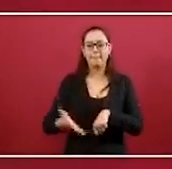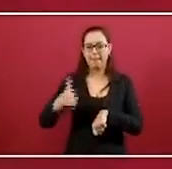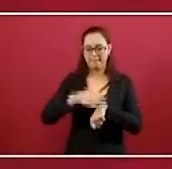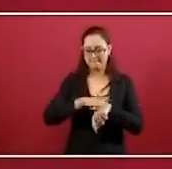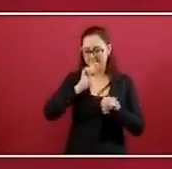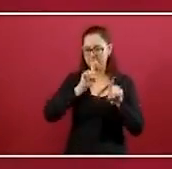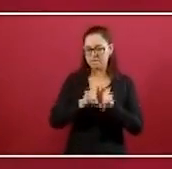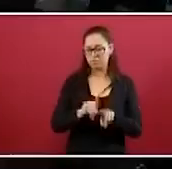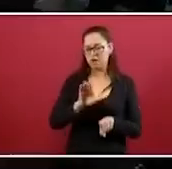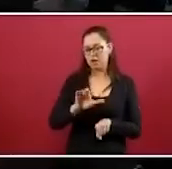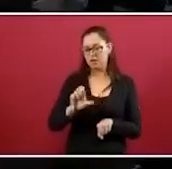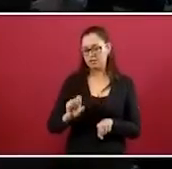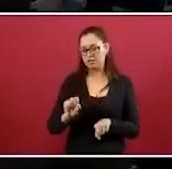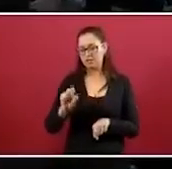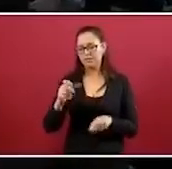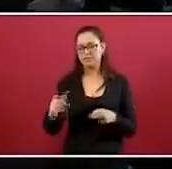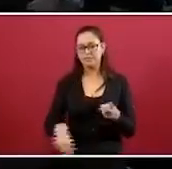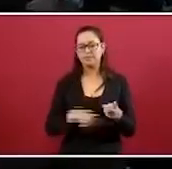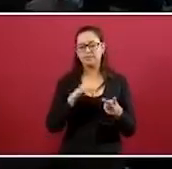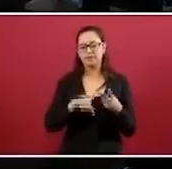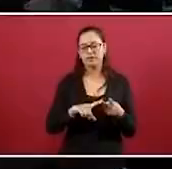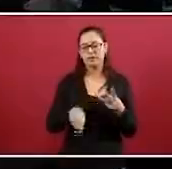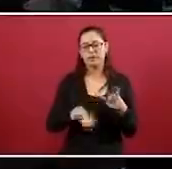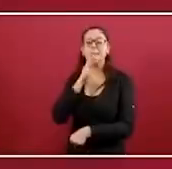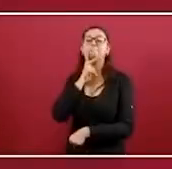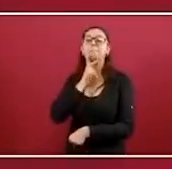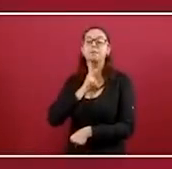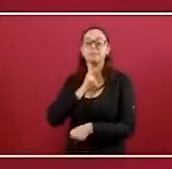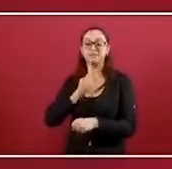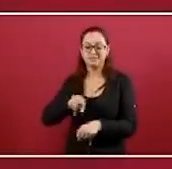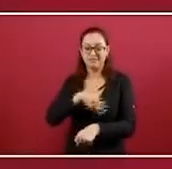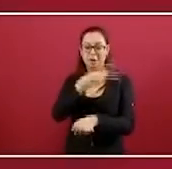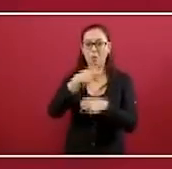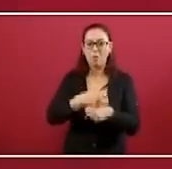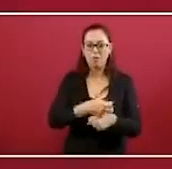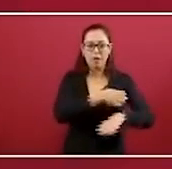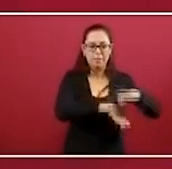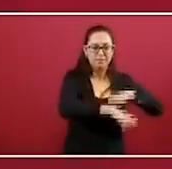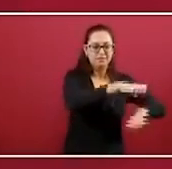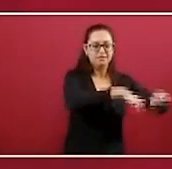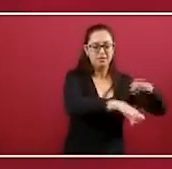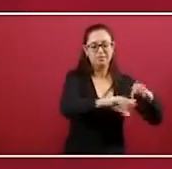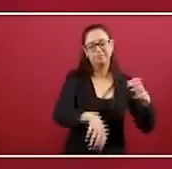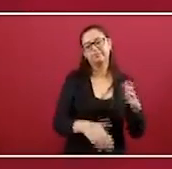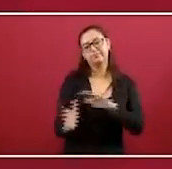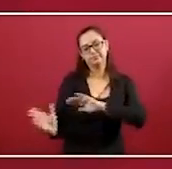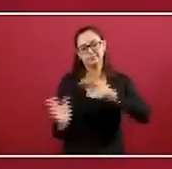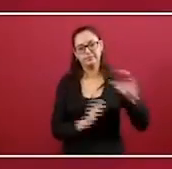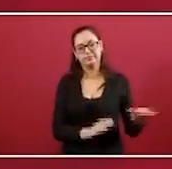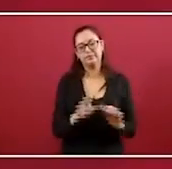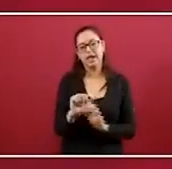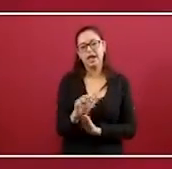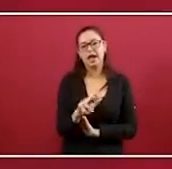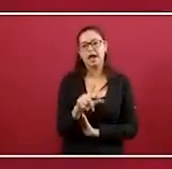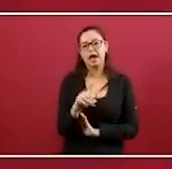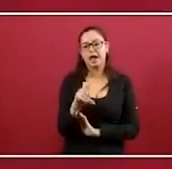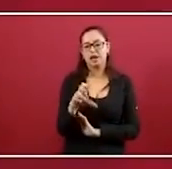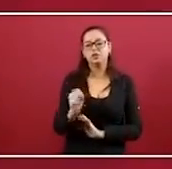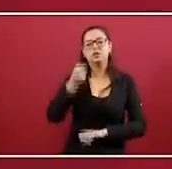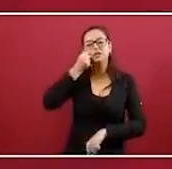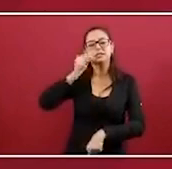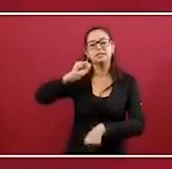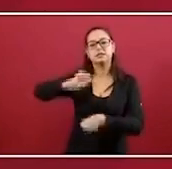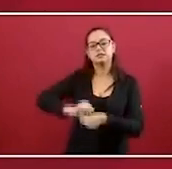Carlos Salinas, Ernesto Zedillo y Felipe Calderón. Carlos Ruiz Sacristán, secretario de Comunicaciones